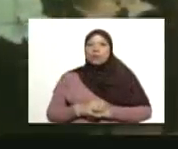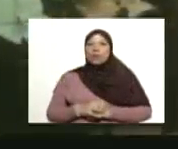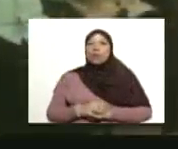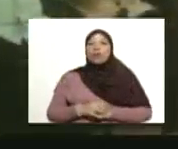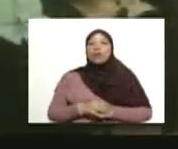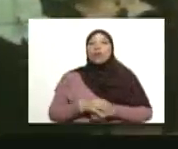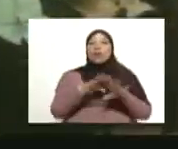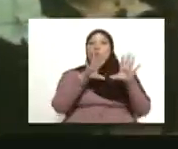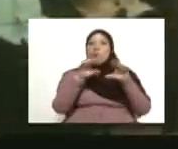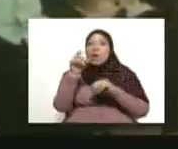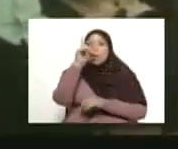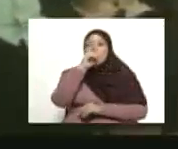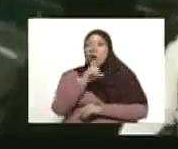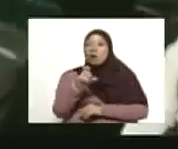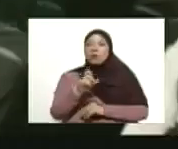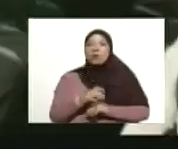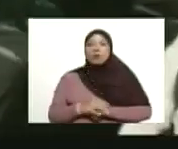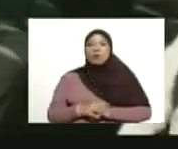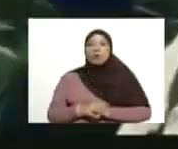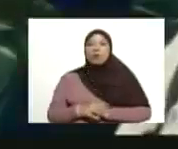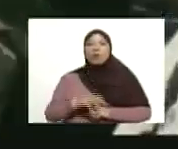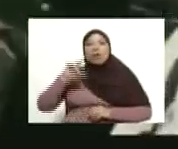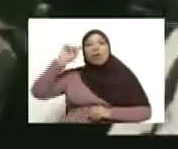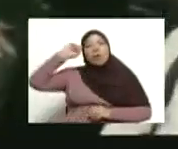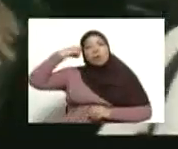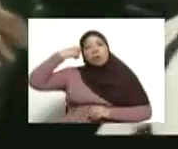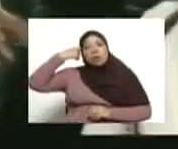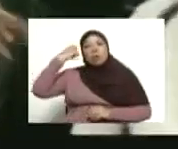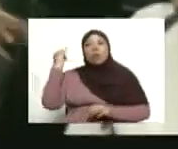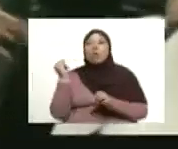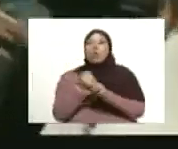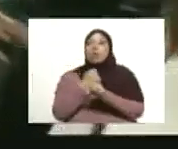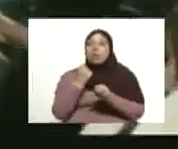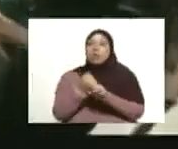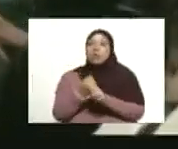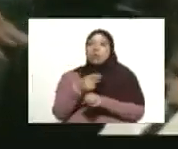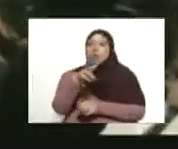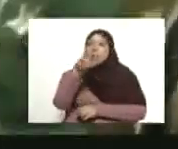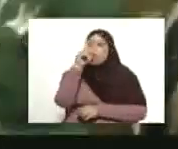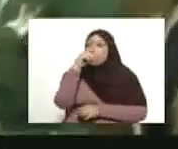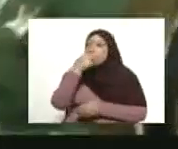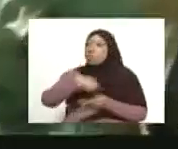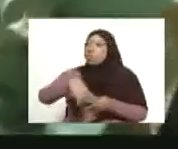90 años. Yo recuerdo que tuvimos allí durante 2 horas,